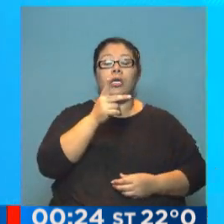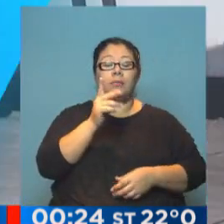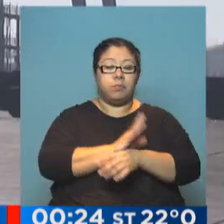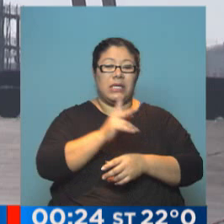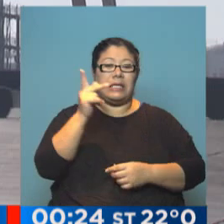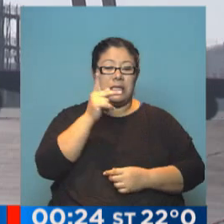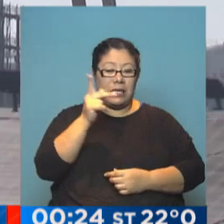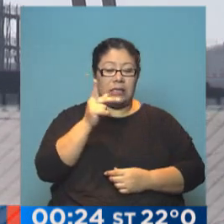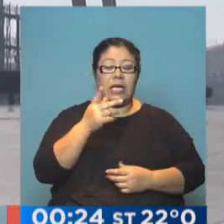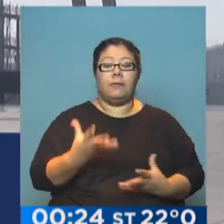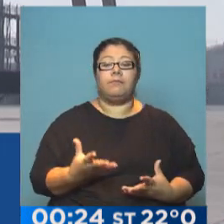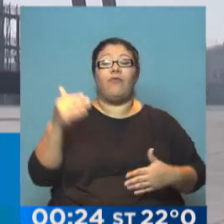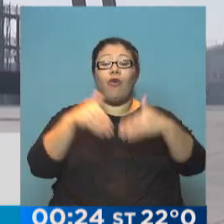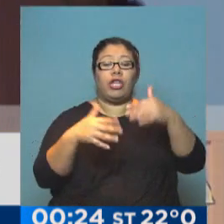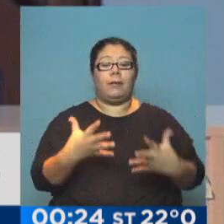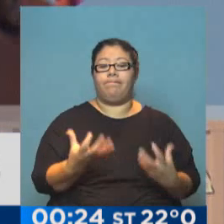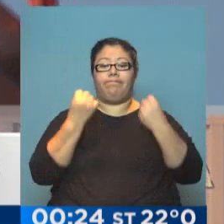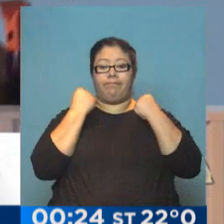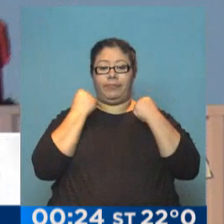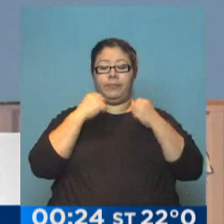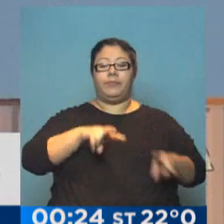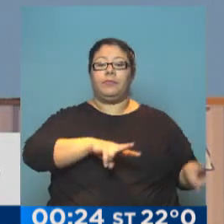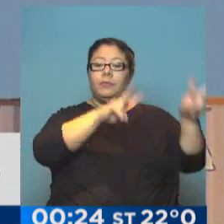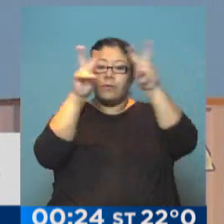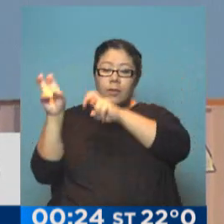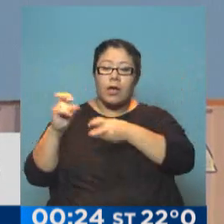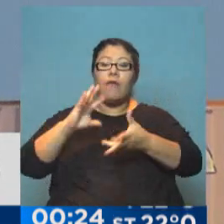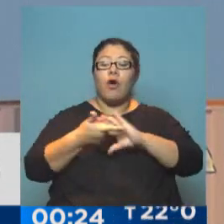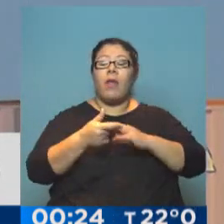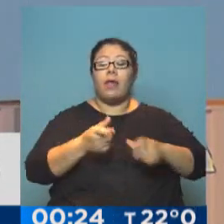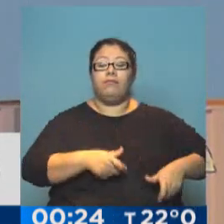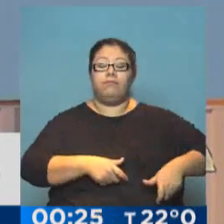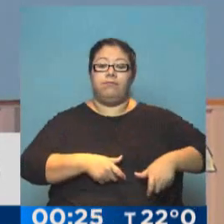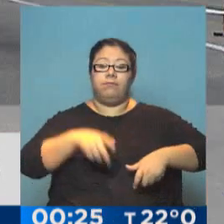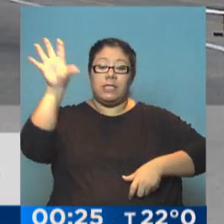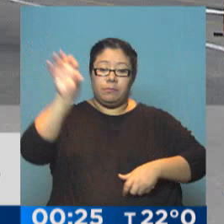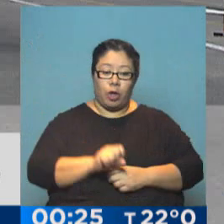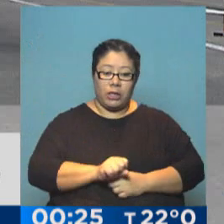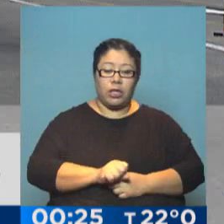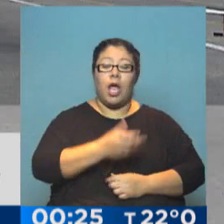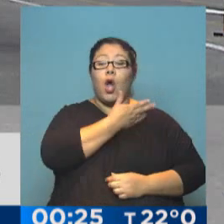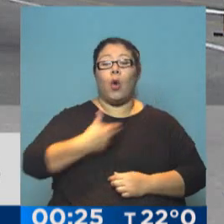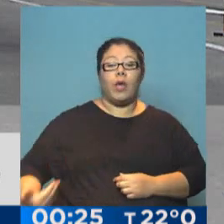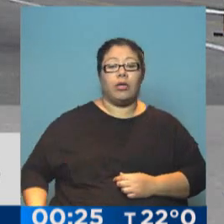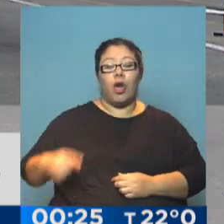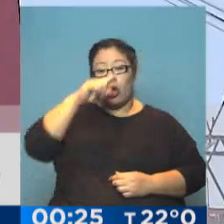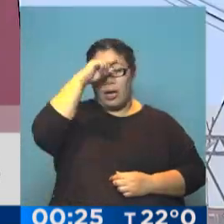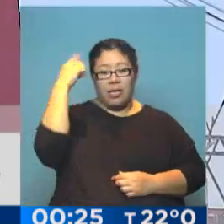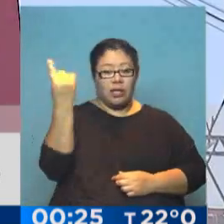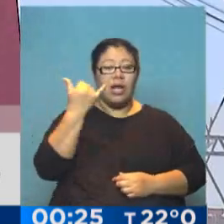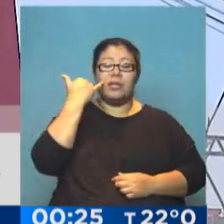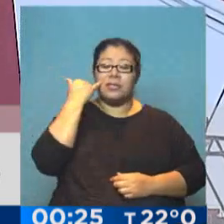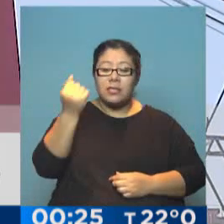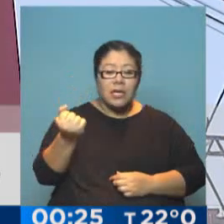votación. Rige nuevo sistema de importaciones. El Gobierno Nacional oficializó la eliminación de la declaración